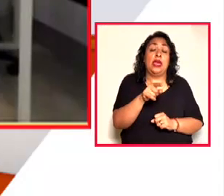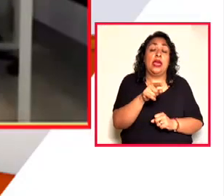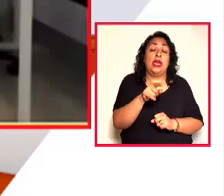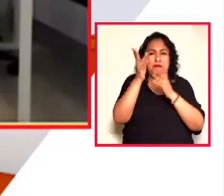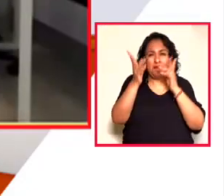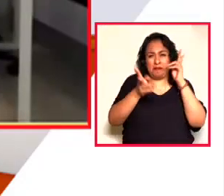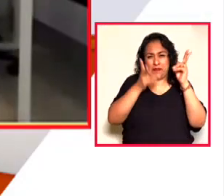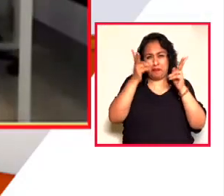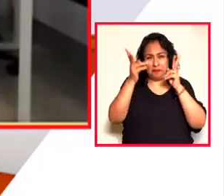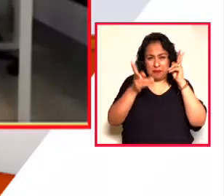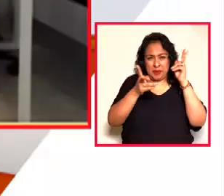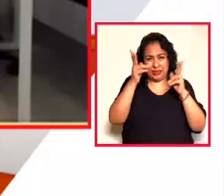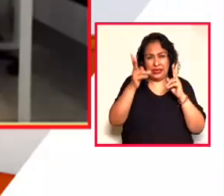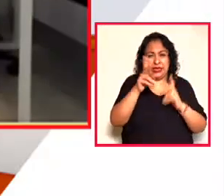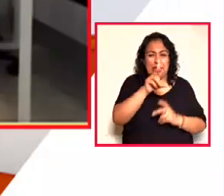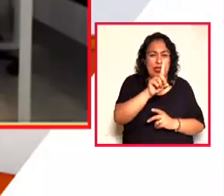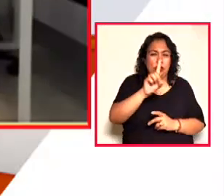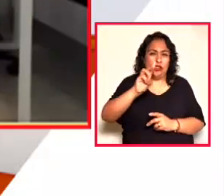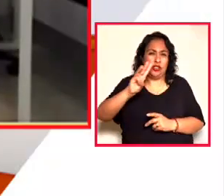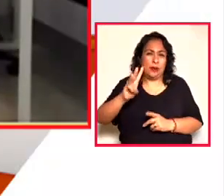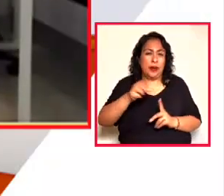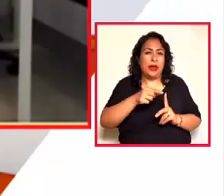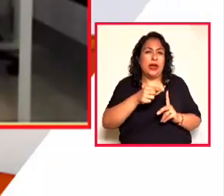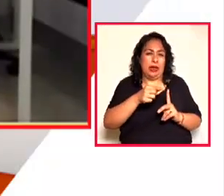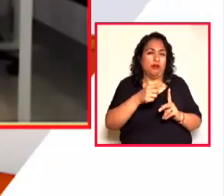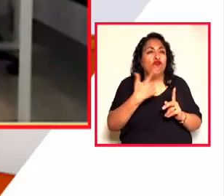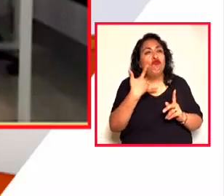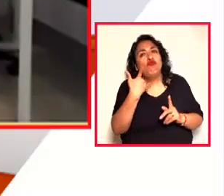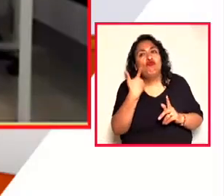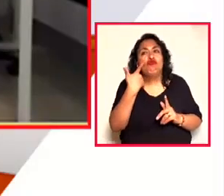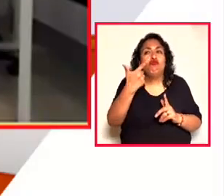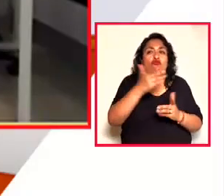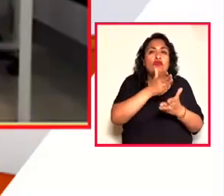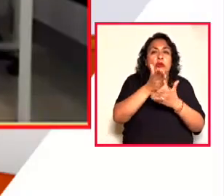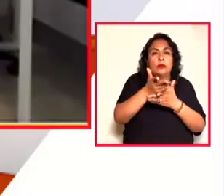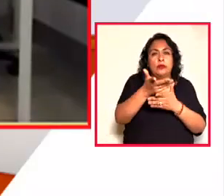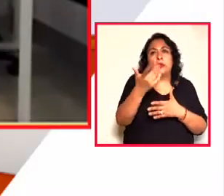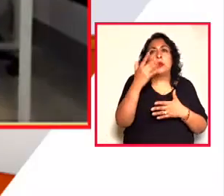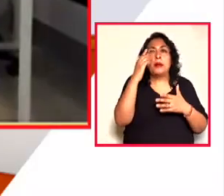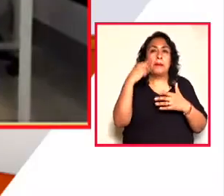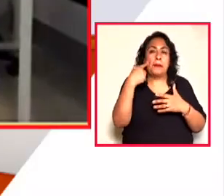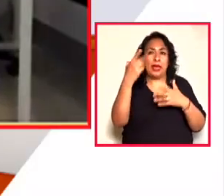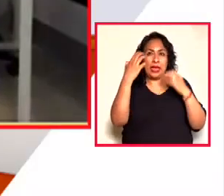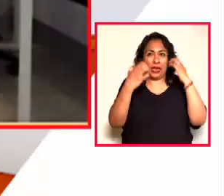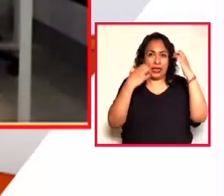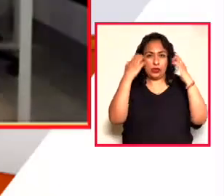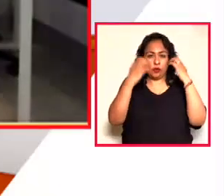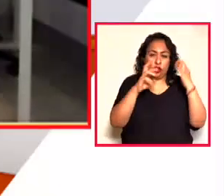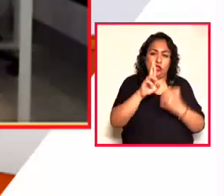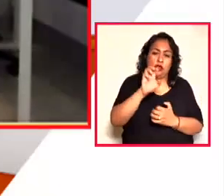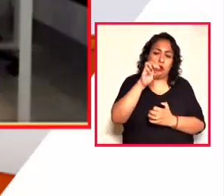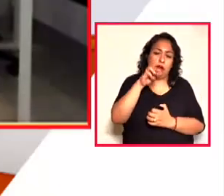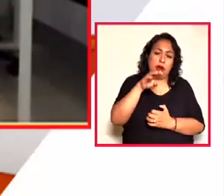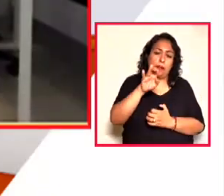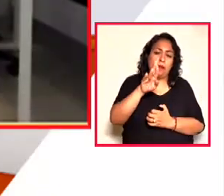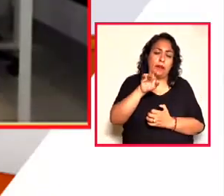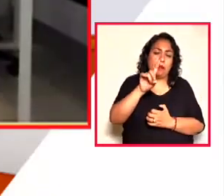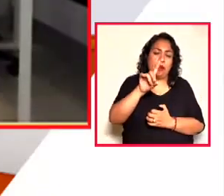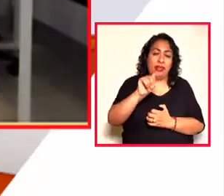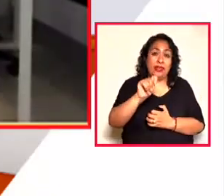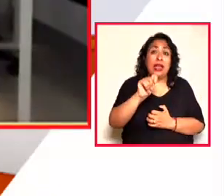la Deutsche Welle, nuestro recorrido de la mano de la Deutsche Welle. Vamos a ver una exposición de Rembrandt en el Museo